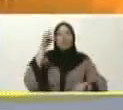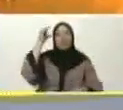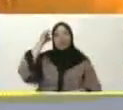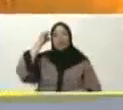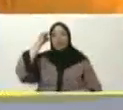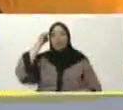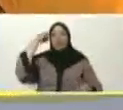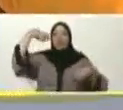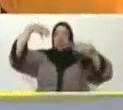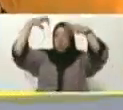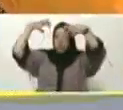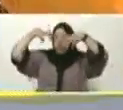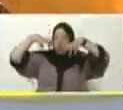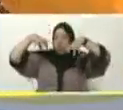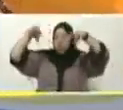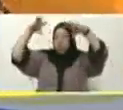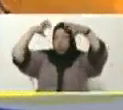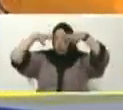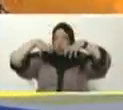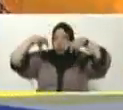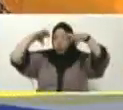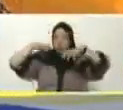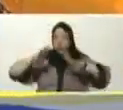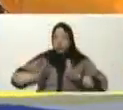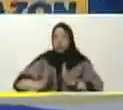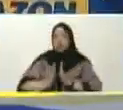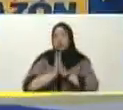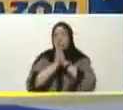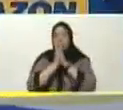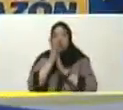San Francisco de Asís.